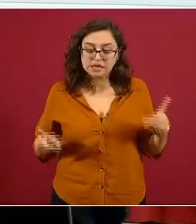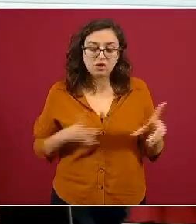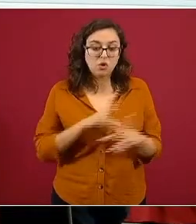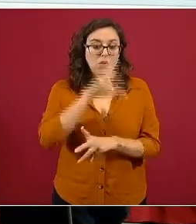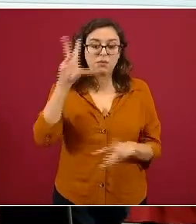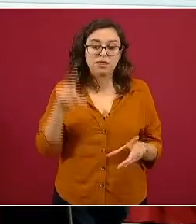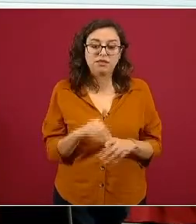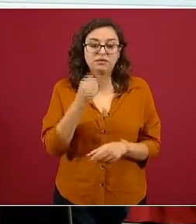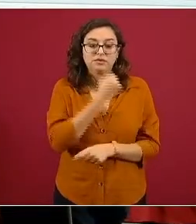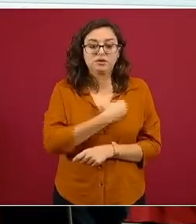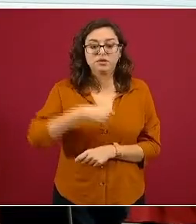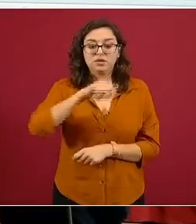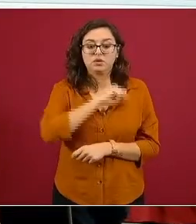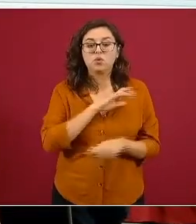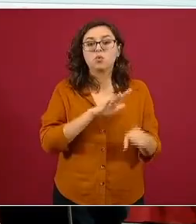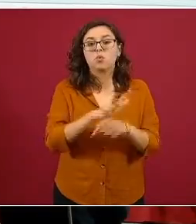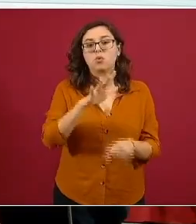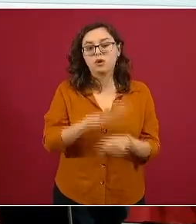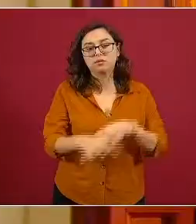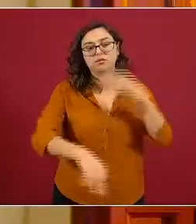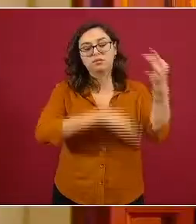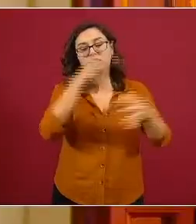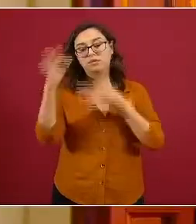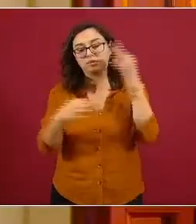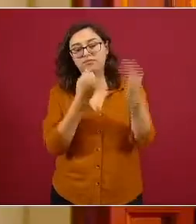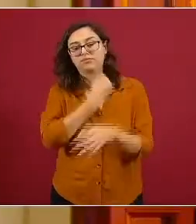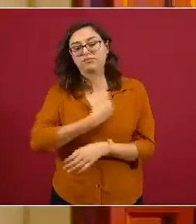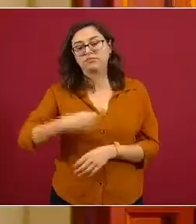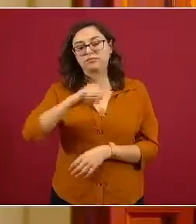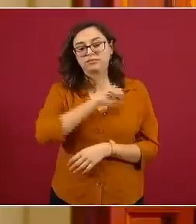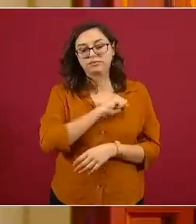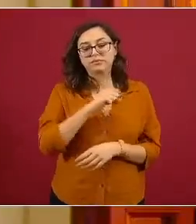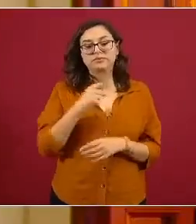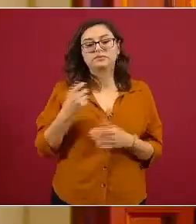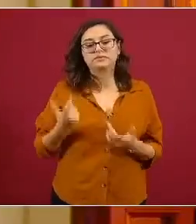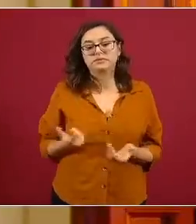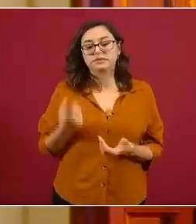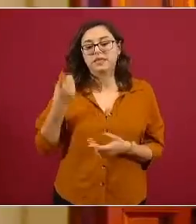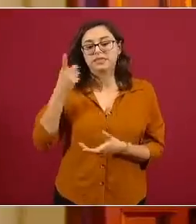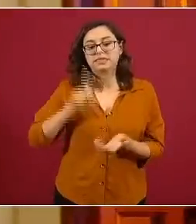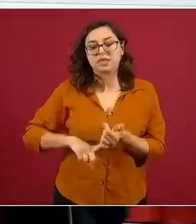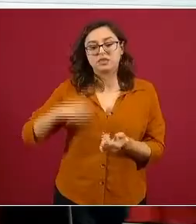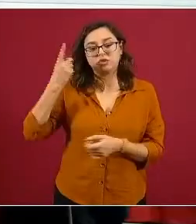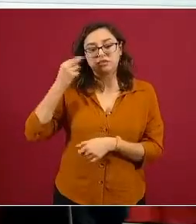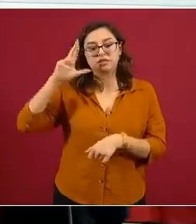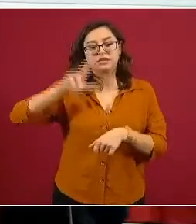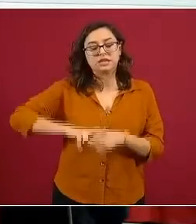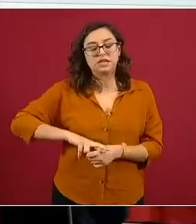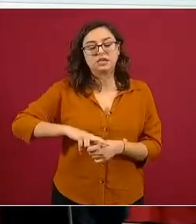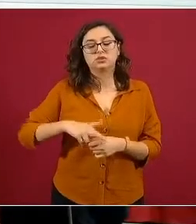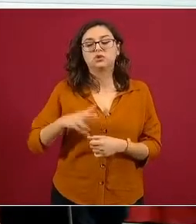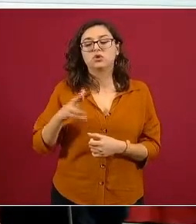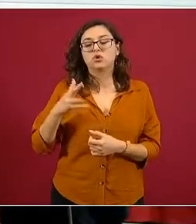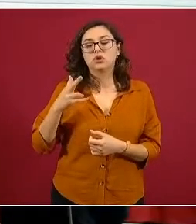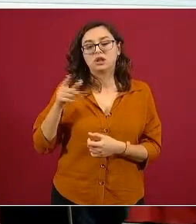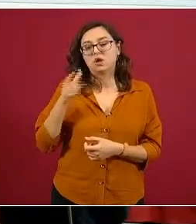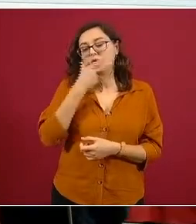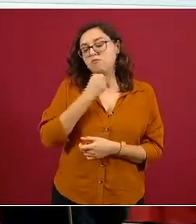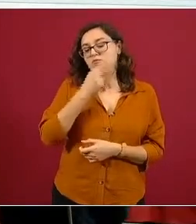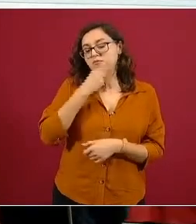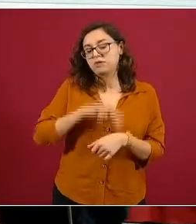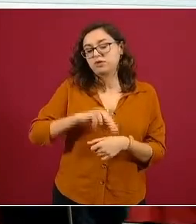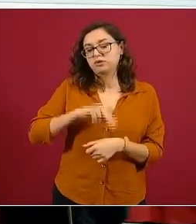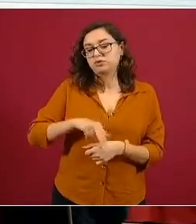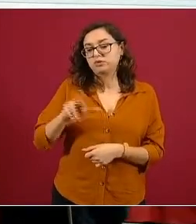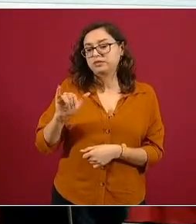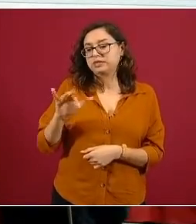pública que se llama Jornadas de Salud Pública, que se dirigen a partir de la dirección general del doctor Ricardo Cortés Alcalá. Entonces,